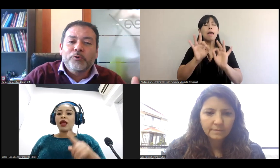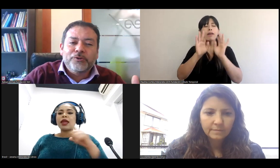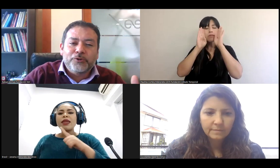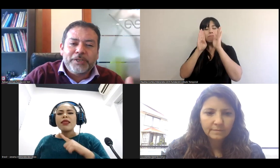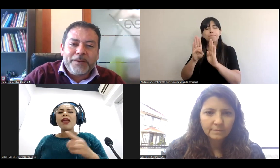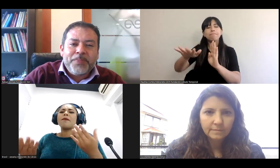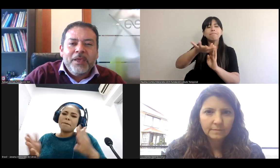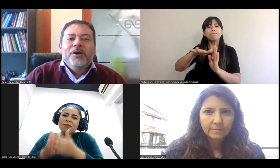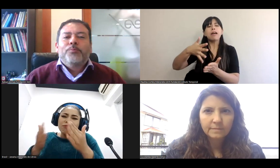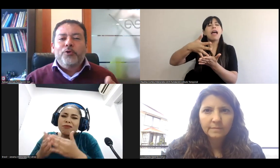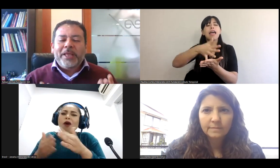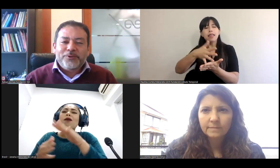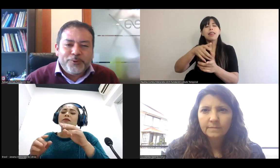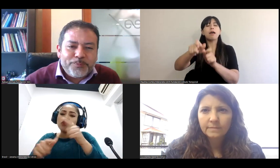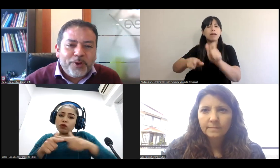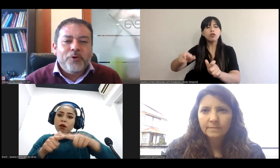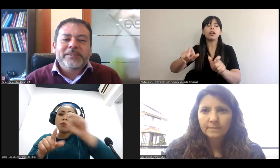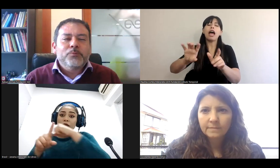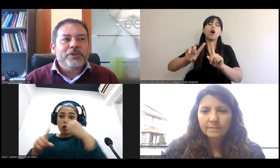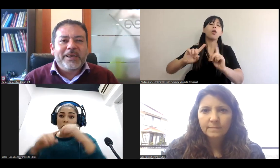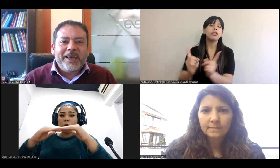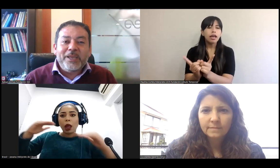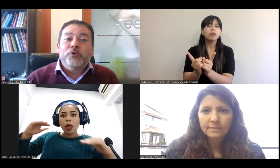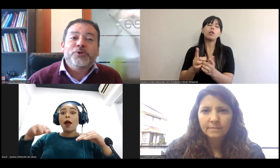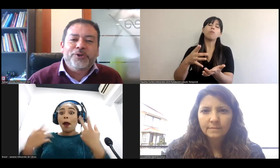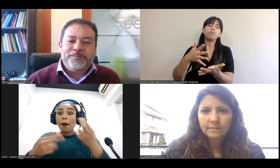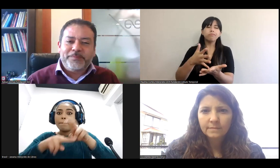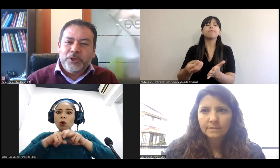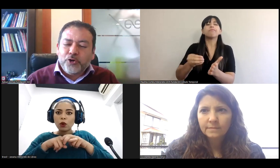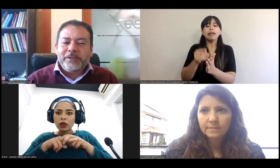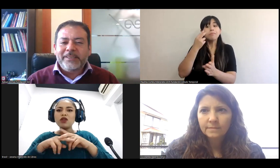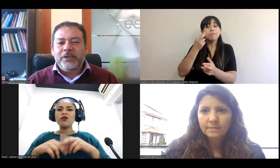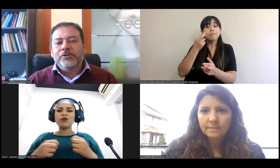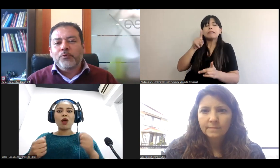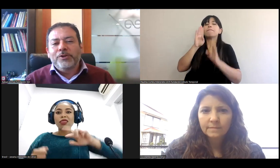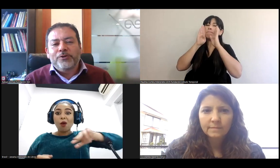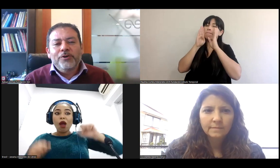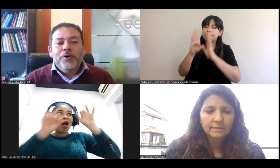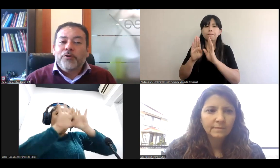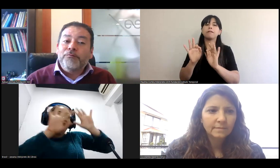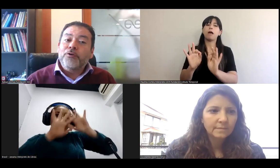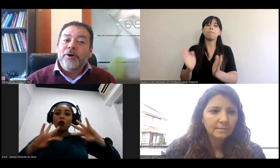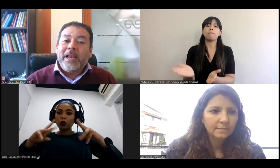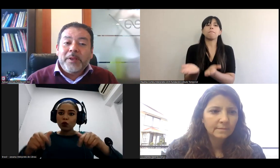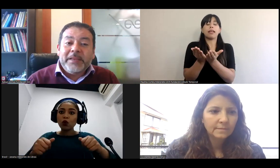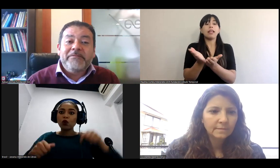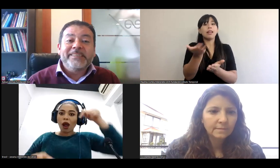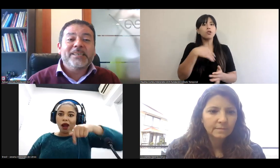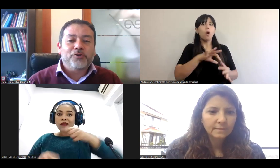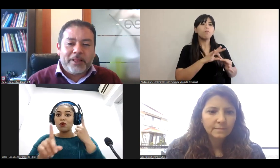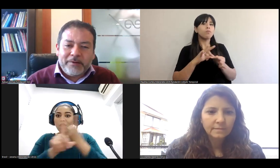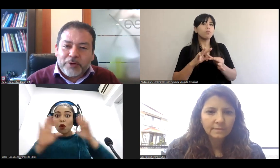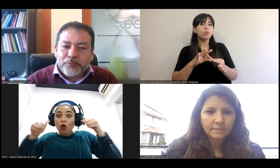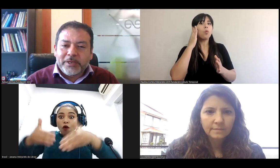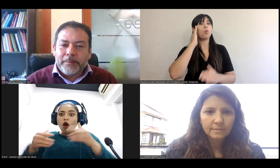riesgo de exclusión social. Por eso nos hace mucha ilusión y todo el sentido de este encuentro con foco en la primera